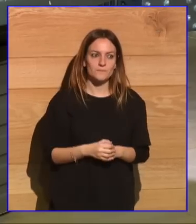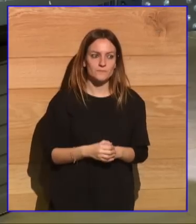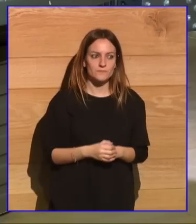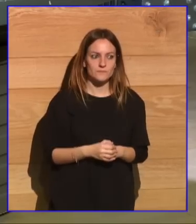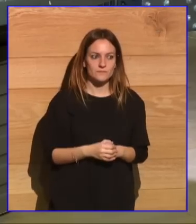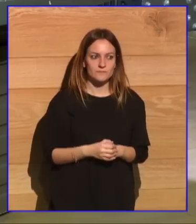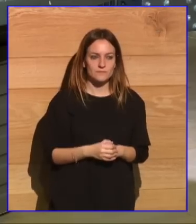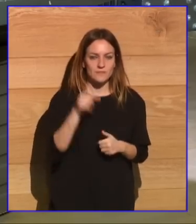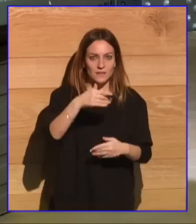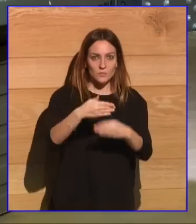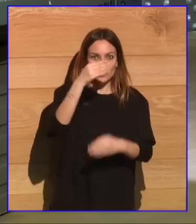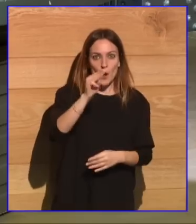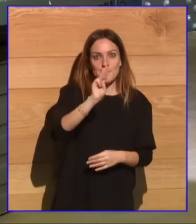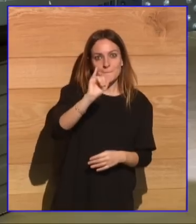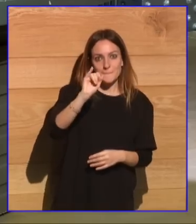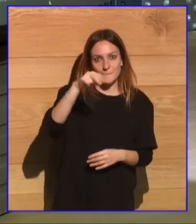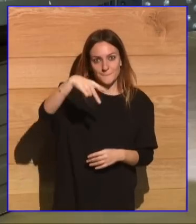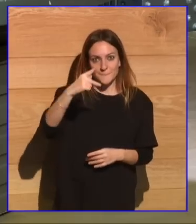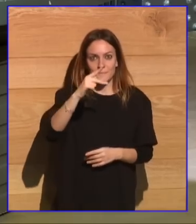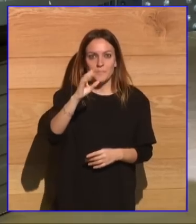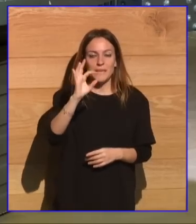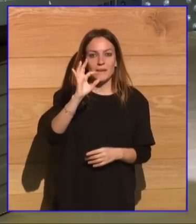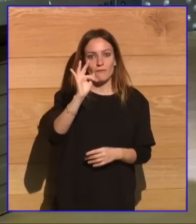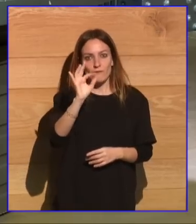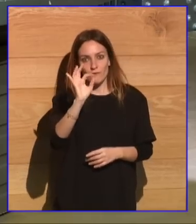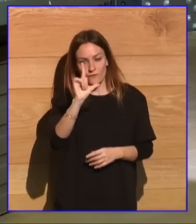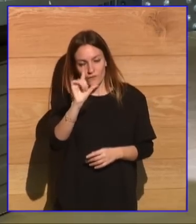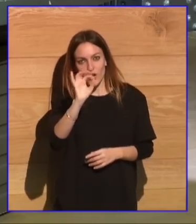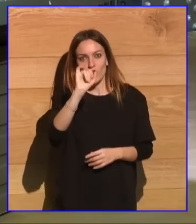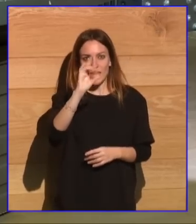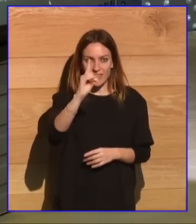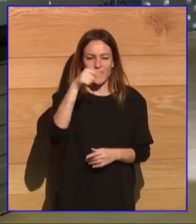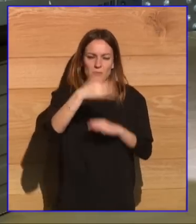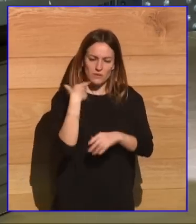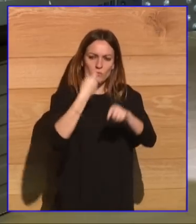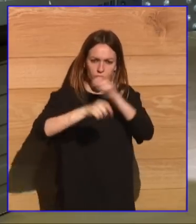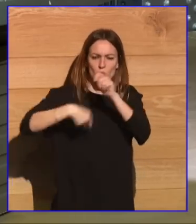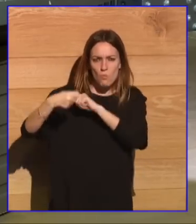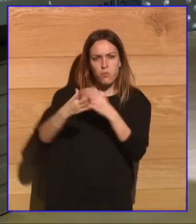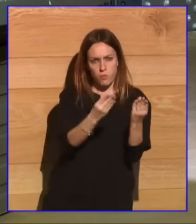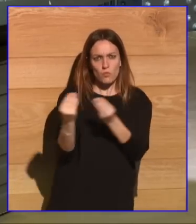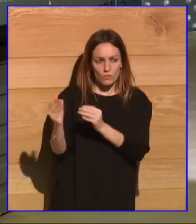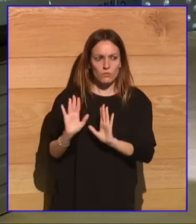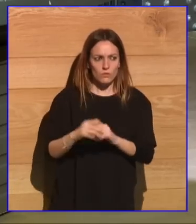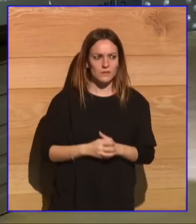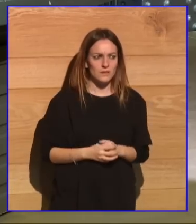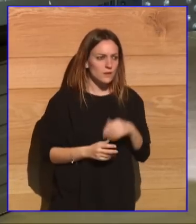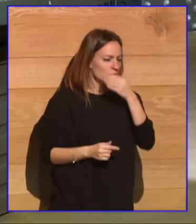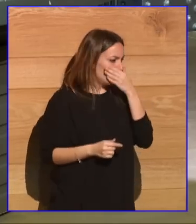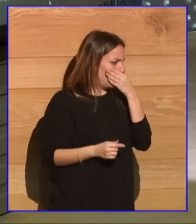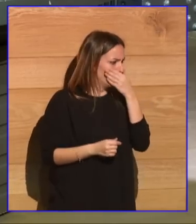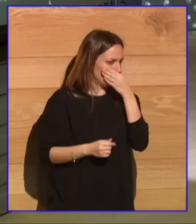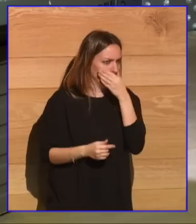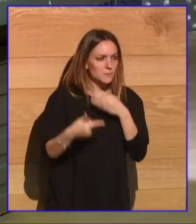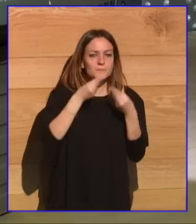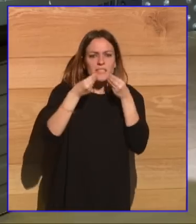muro de Pink Floyd, que es verdad que se vendió. El disco ya se vendió Se vendió muchísimo. muchísimo, sí. Esta es una historia muy